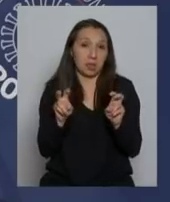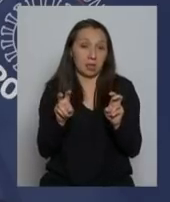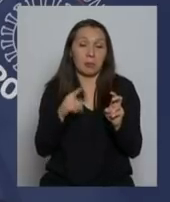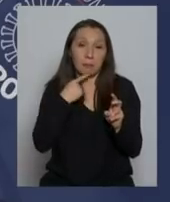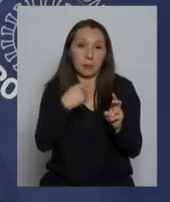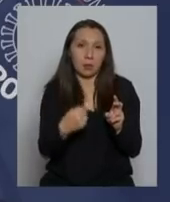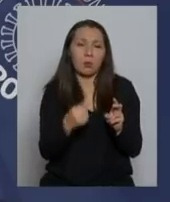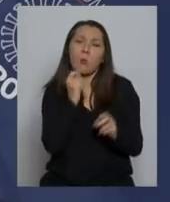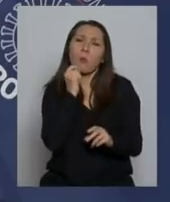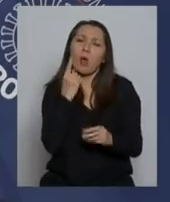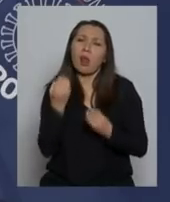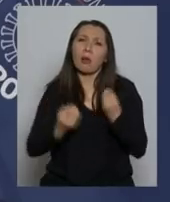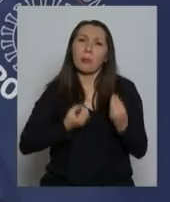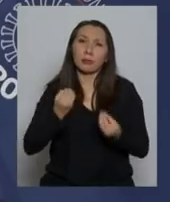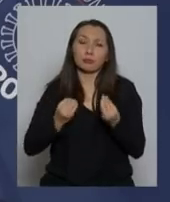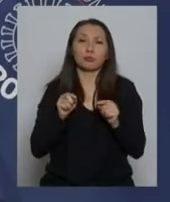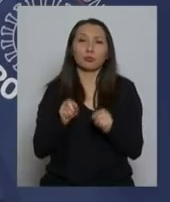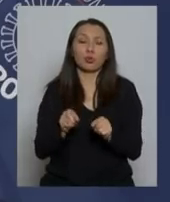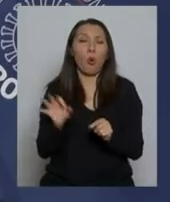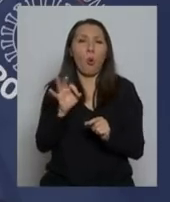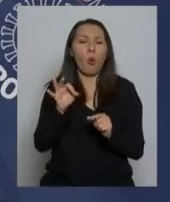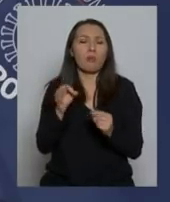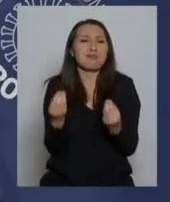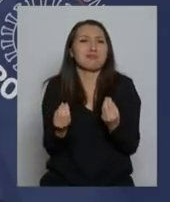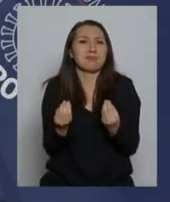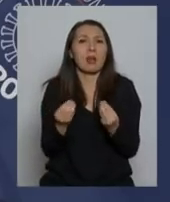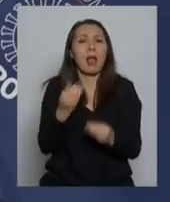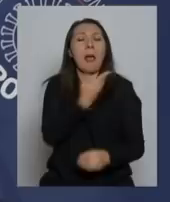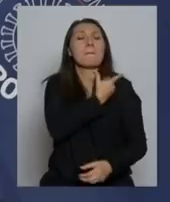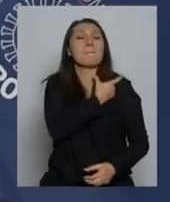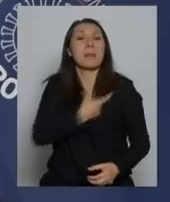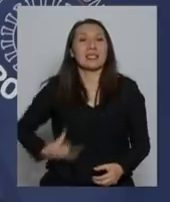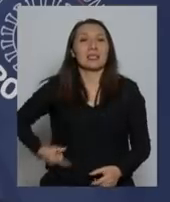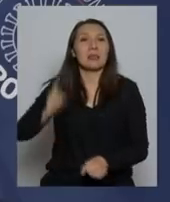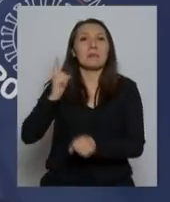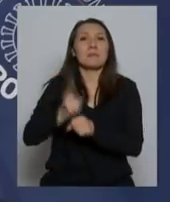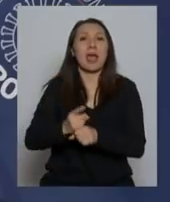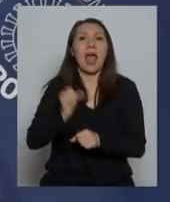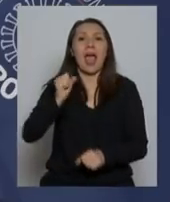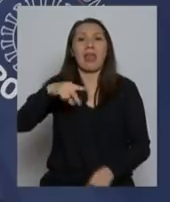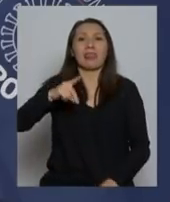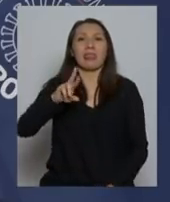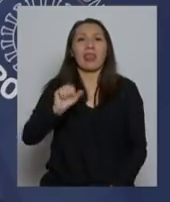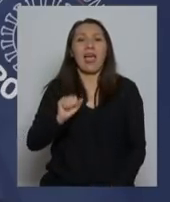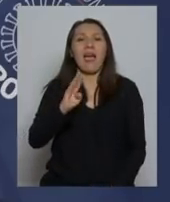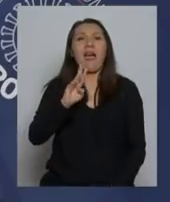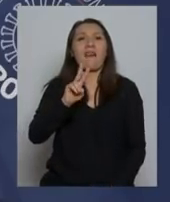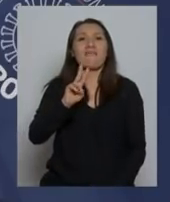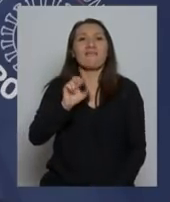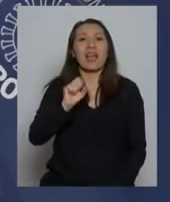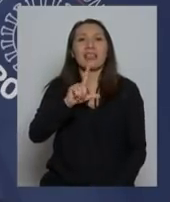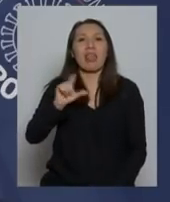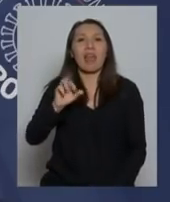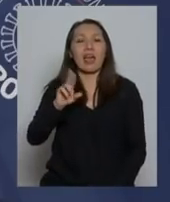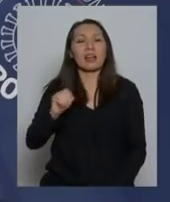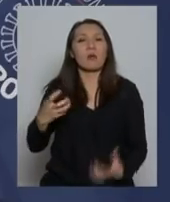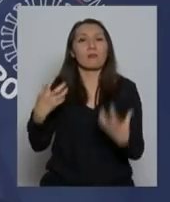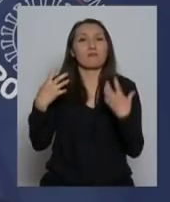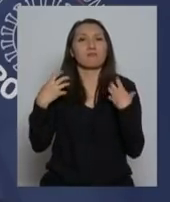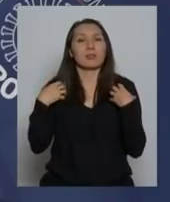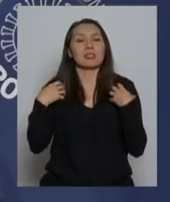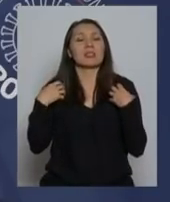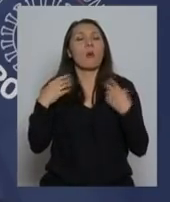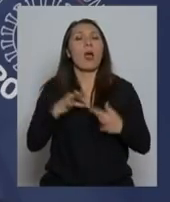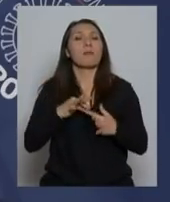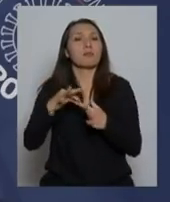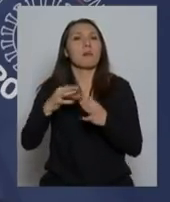una segunda pregunta, ¿cuál fue el motivo finalmente o el fondo para que el presidente designara a Andrea Valladares como delegada presidencial precisamente en la Araucanía? ¿Qué